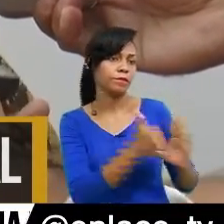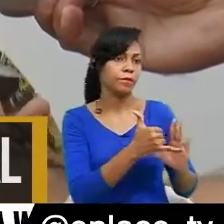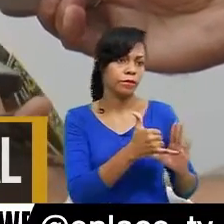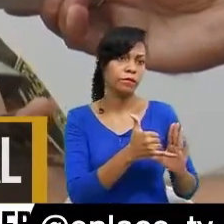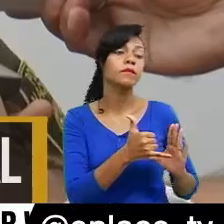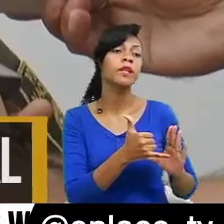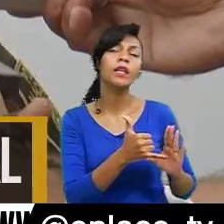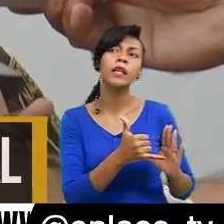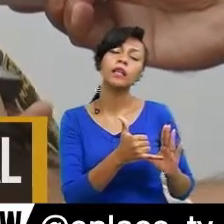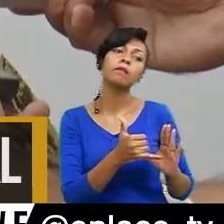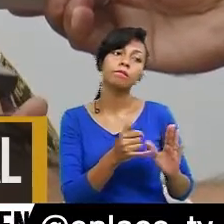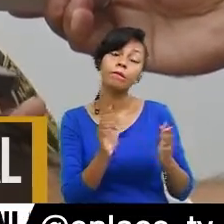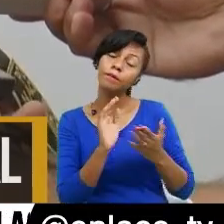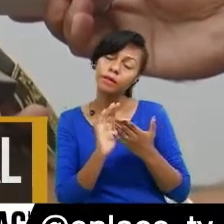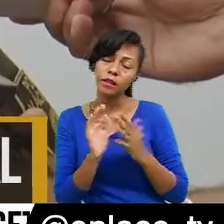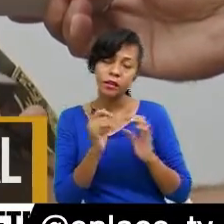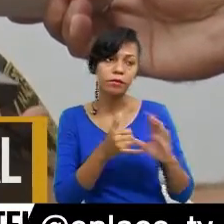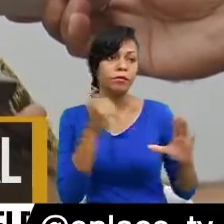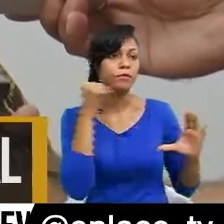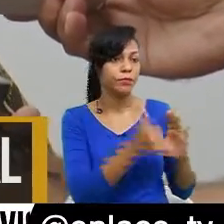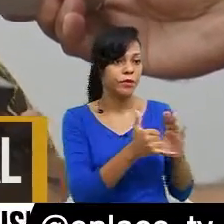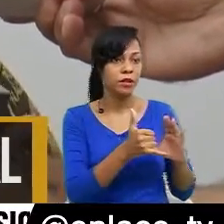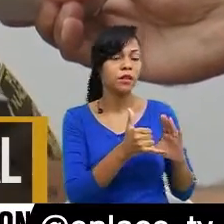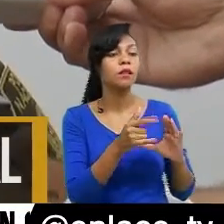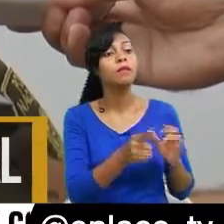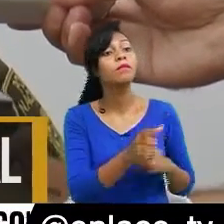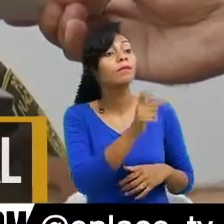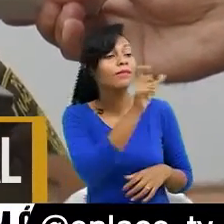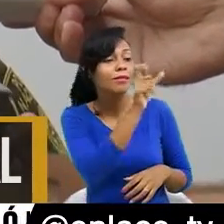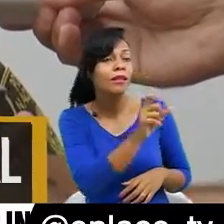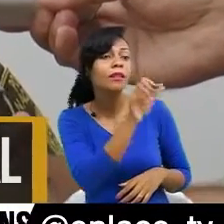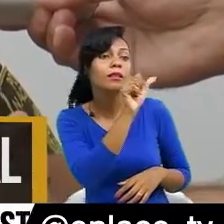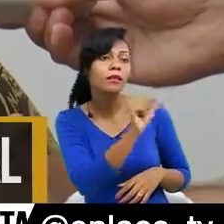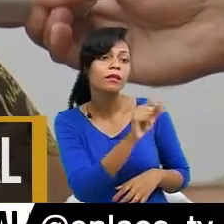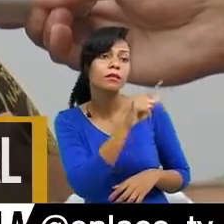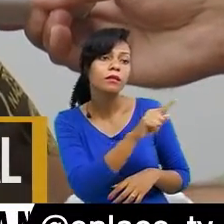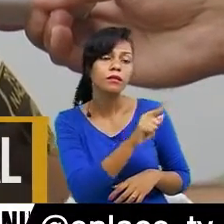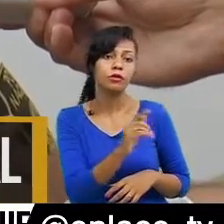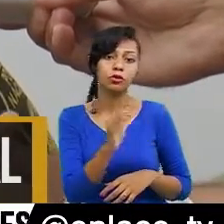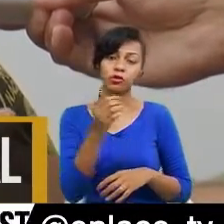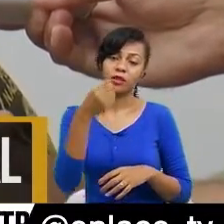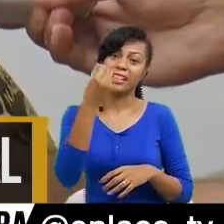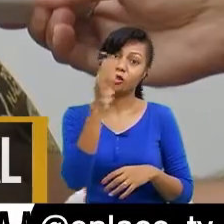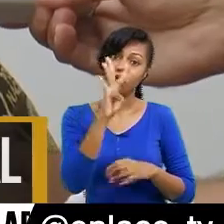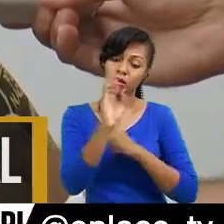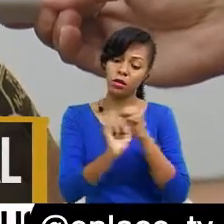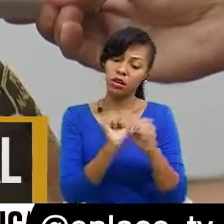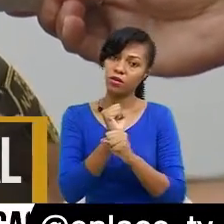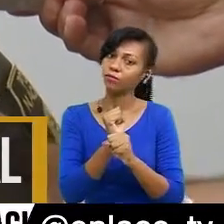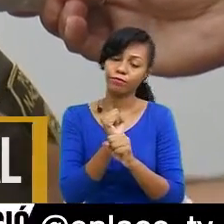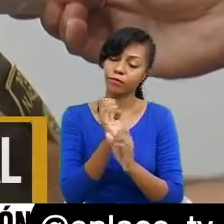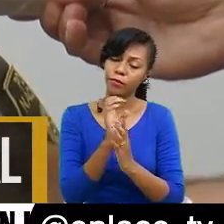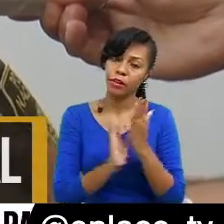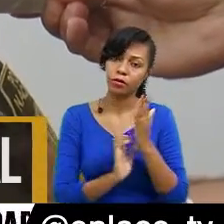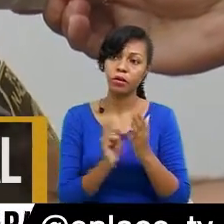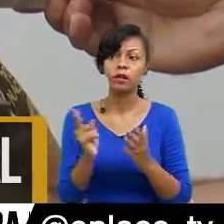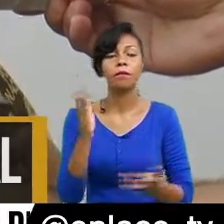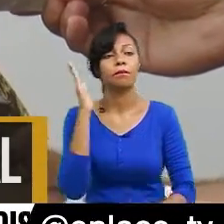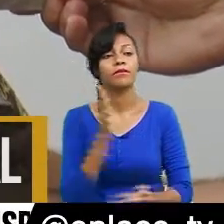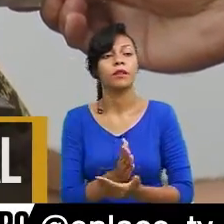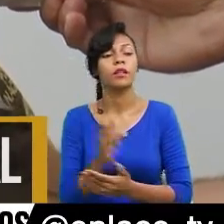de acceso carnal abusivo con menor de 14 años. Este es un hecho que se registró el año pasado con